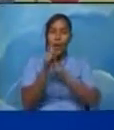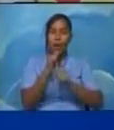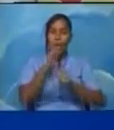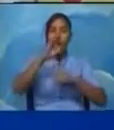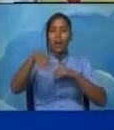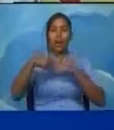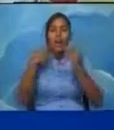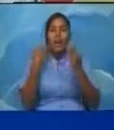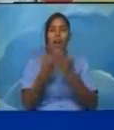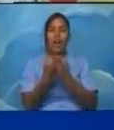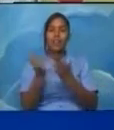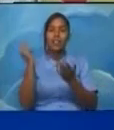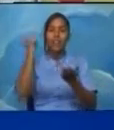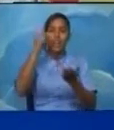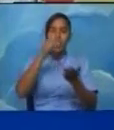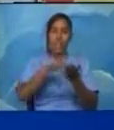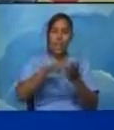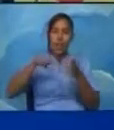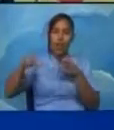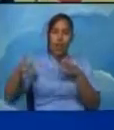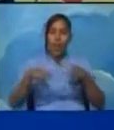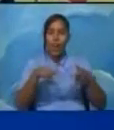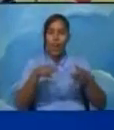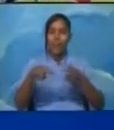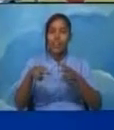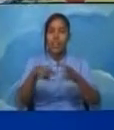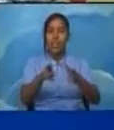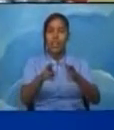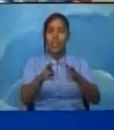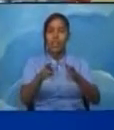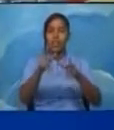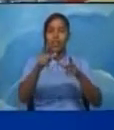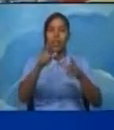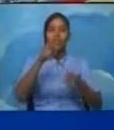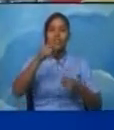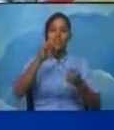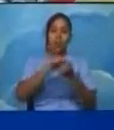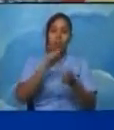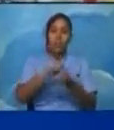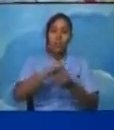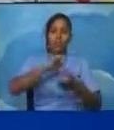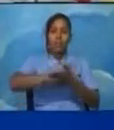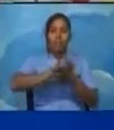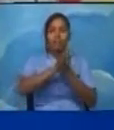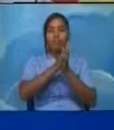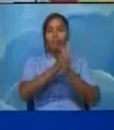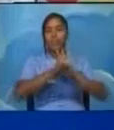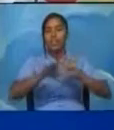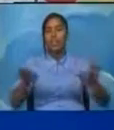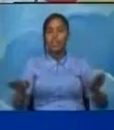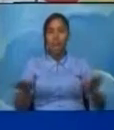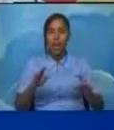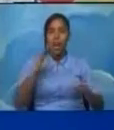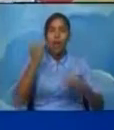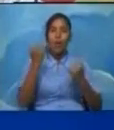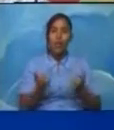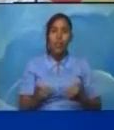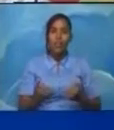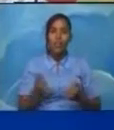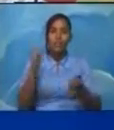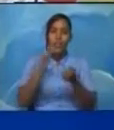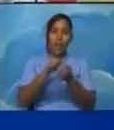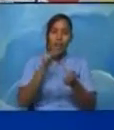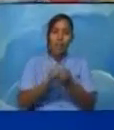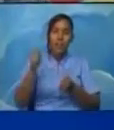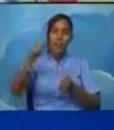hasta que llegaron al río Jordán. Allí la piedra se desapareció. Ahora la piedra está dentro de